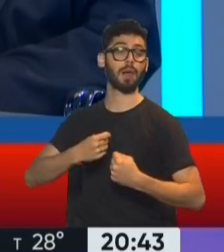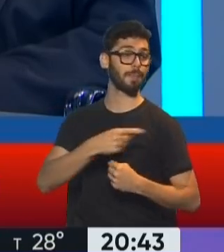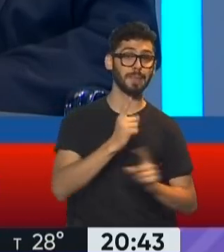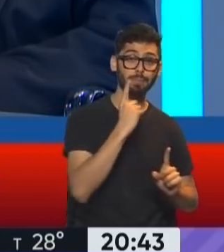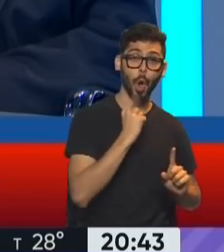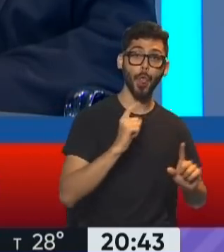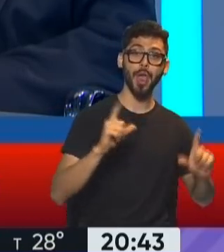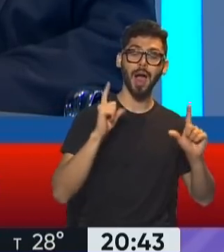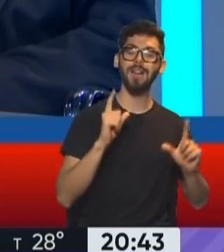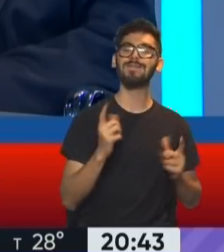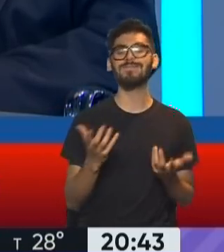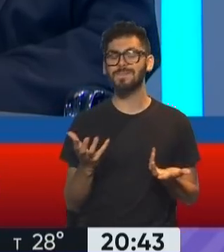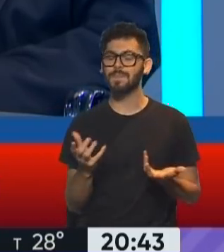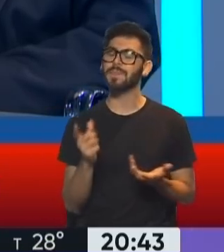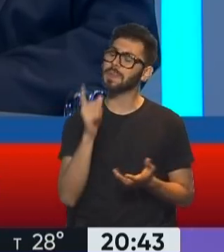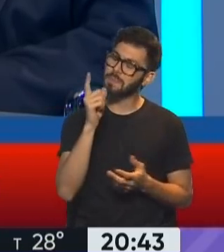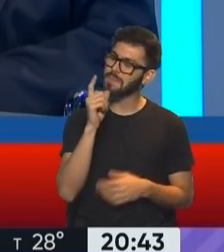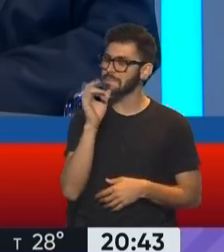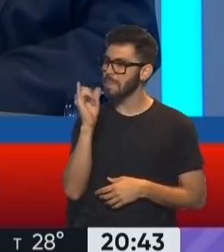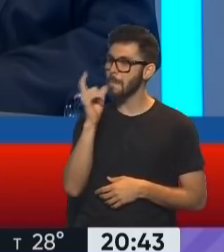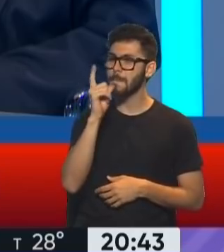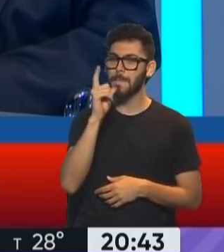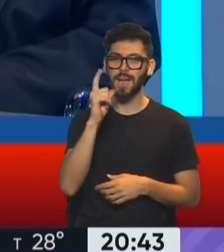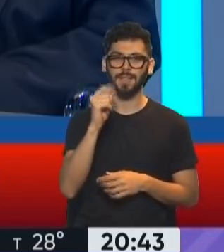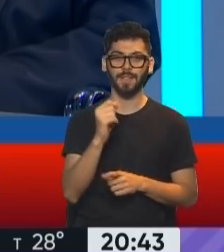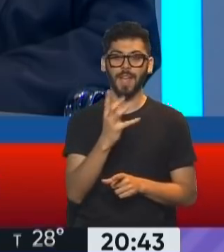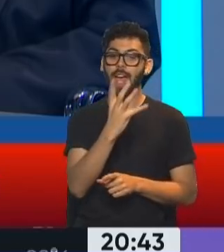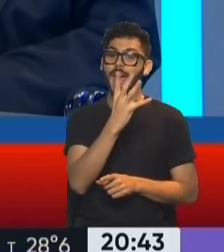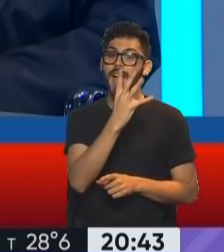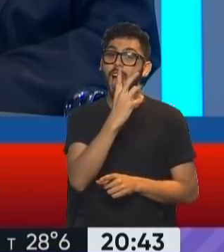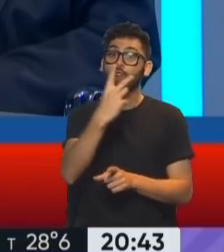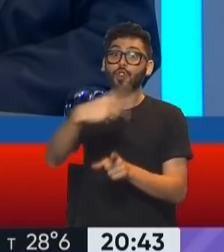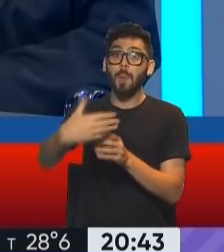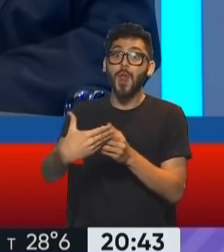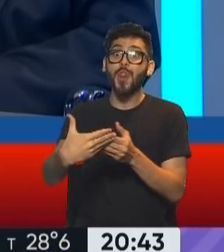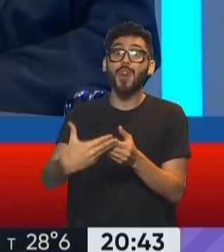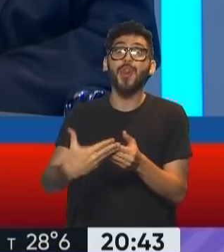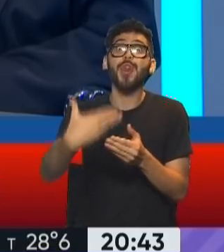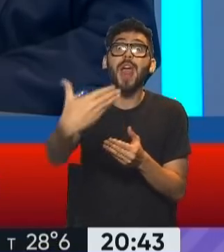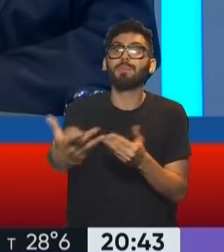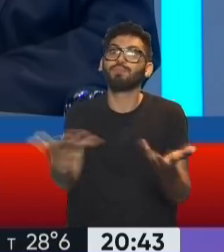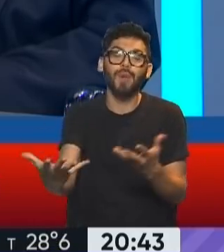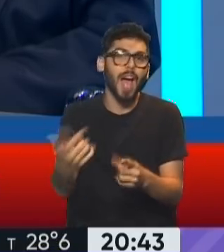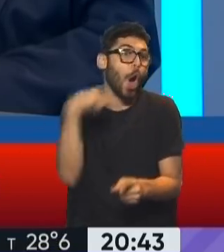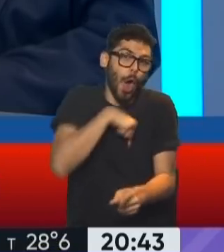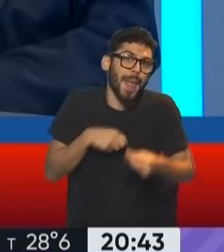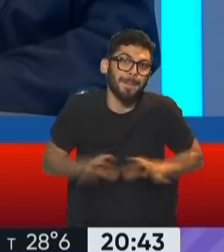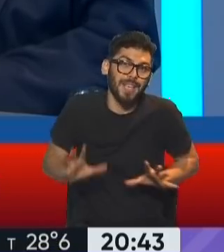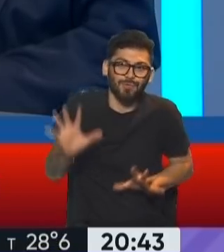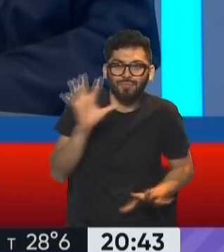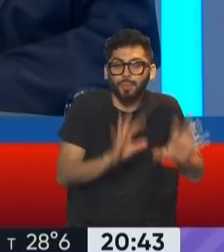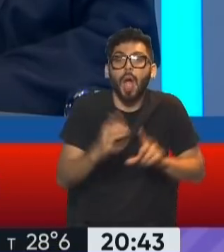Sí, empezó de alguna manera el post-14 de noviembre, que es el posicionamiento para